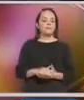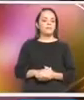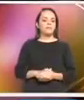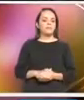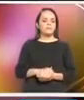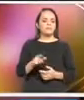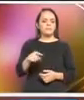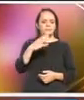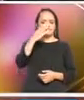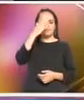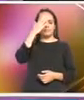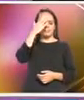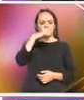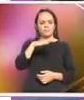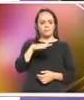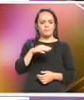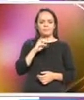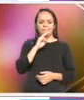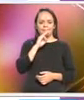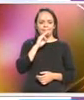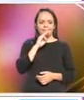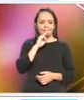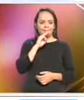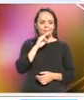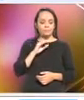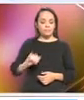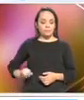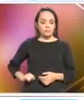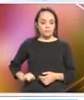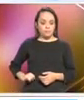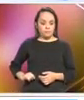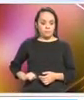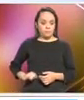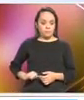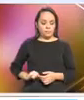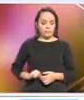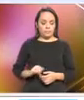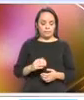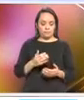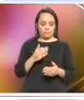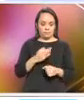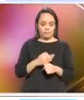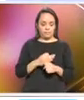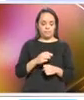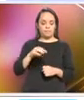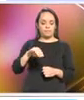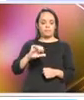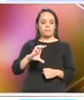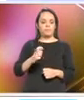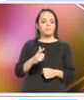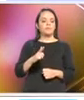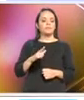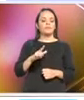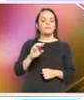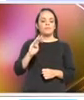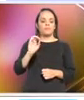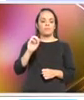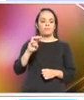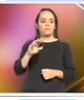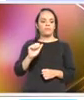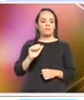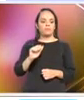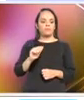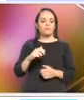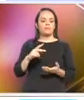usted quién es una de las madres más influyentes de la actualidad? Sin duda, Michelle Obama, la primera dama de los Estados Unidos de Norteamérica, y